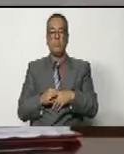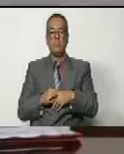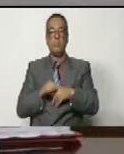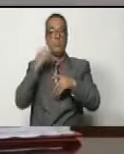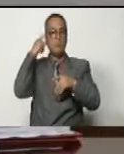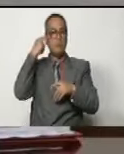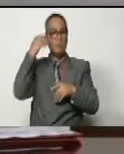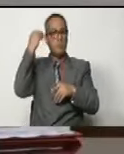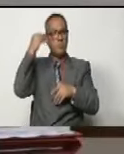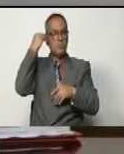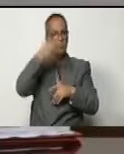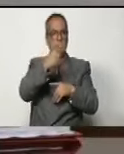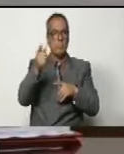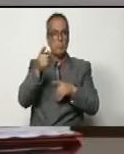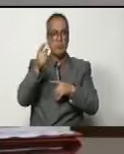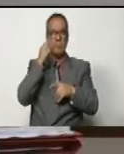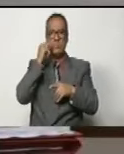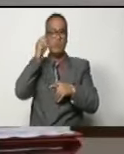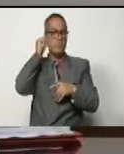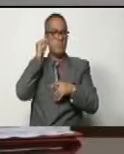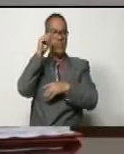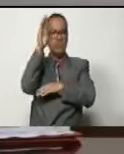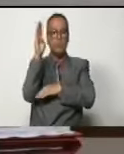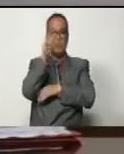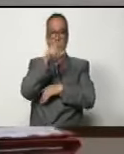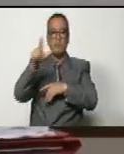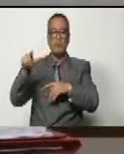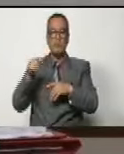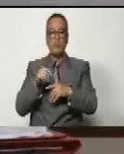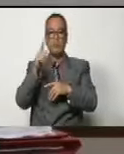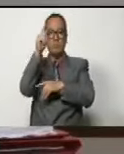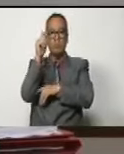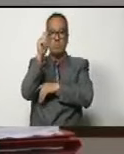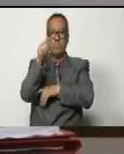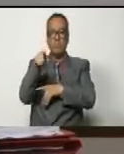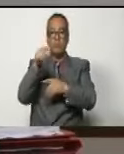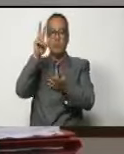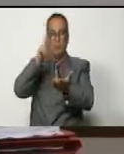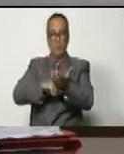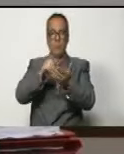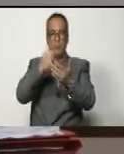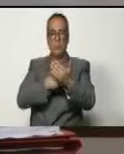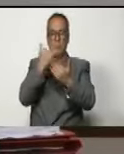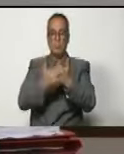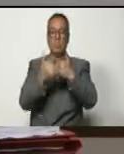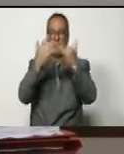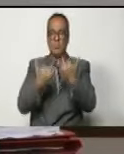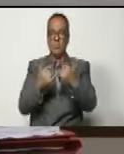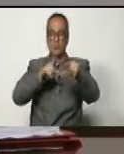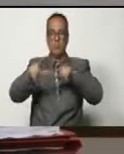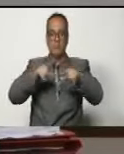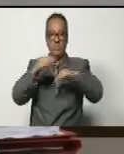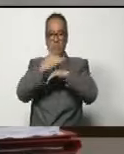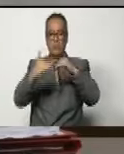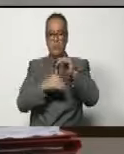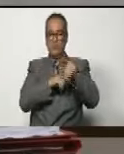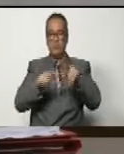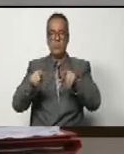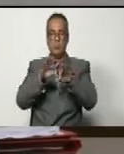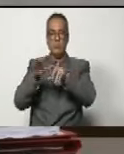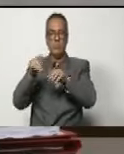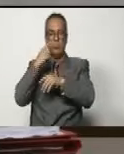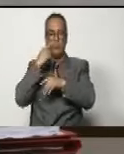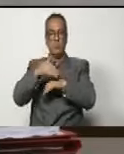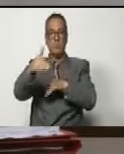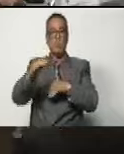En consideración, las honorables diputadas y los honorables diputados que tengan a favor de aprobar el proyecto de acta leído por el subsecretario, sírvanse